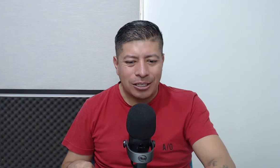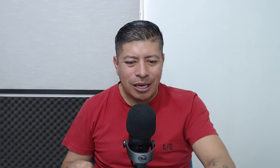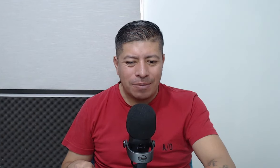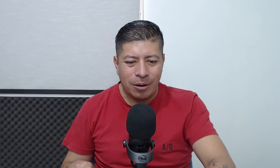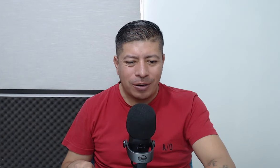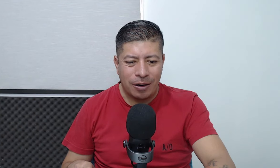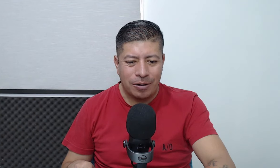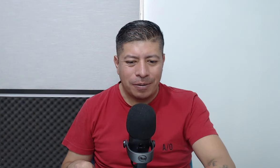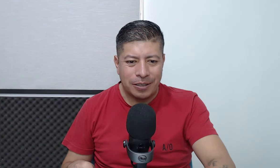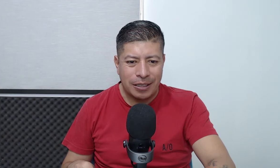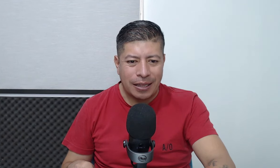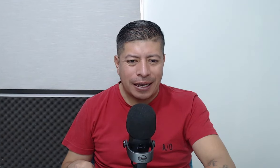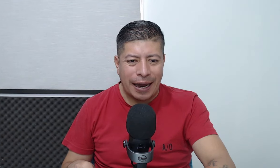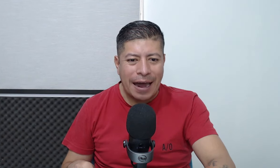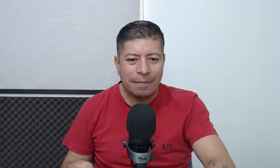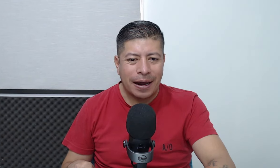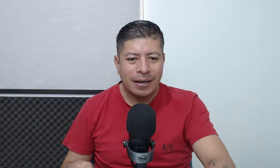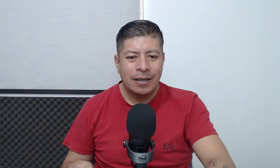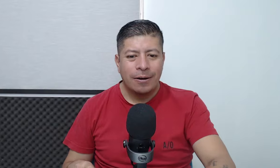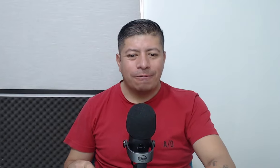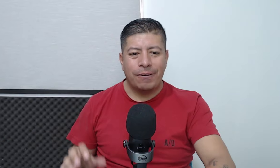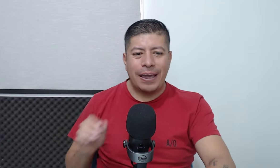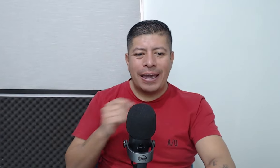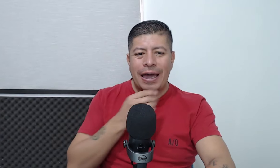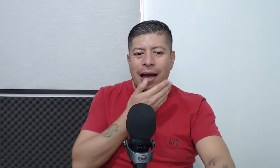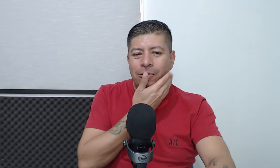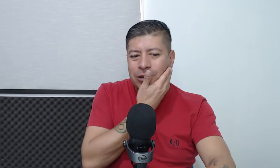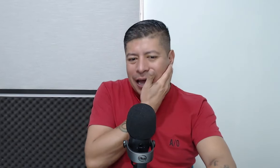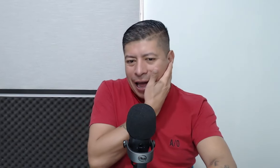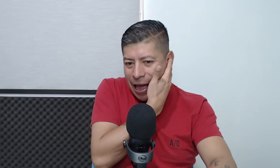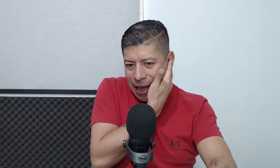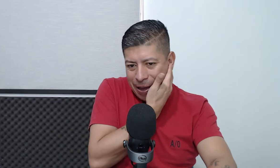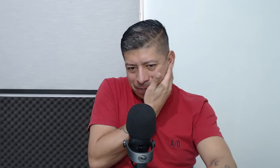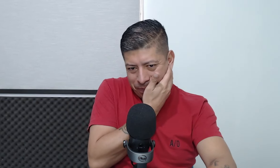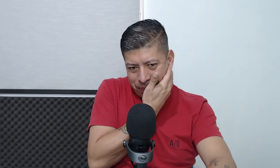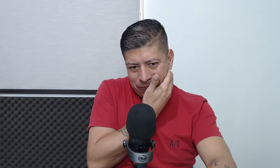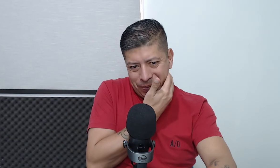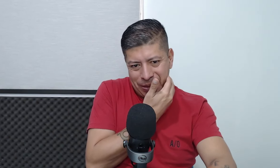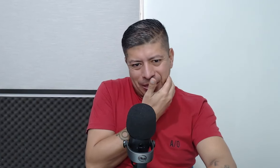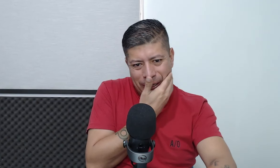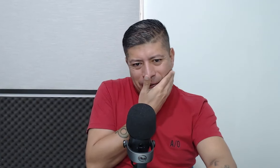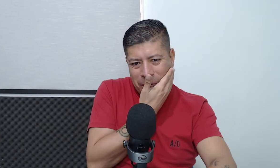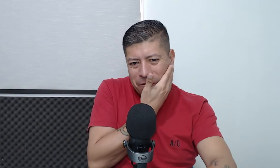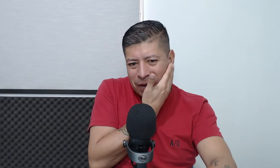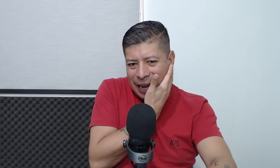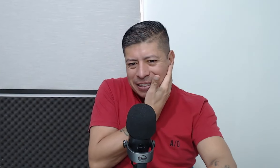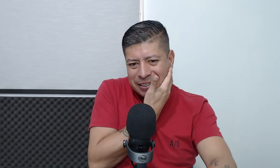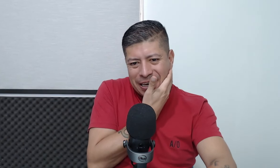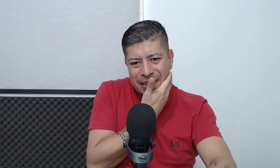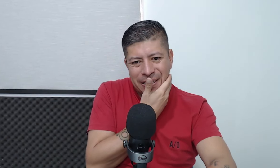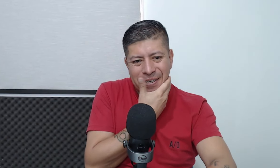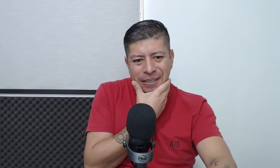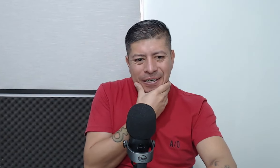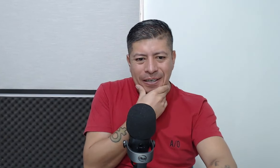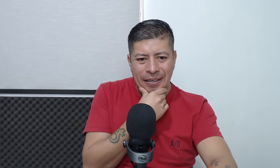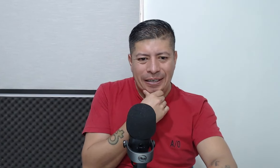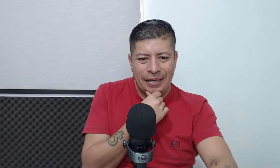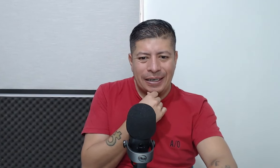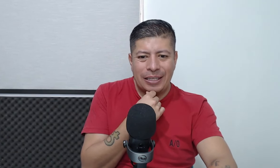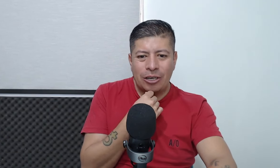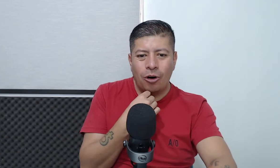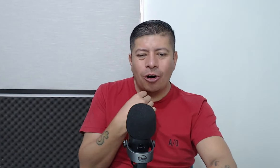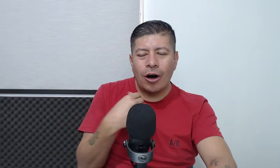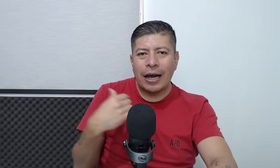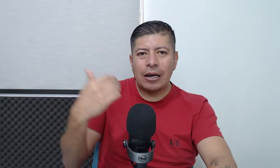Claudia sh en la universidad de Harvard fue a una conferencia